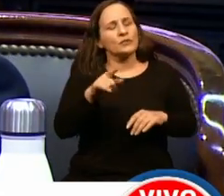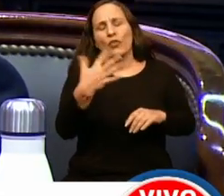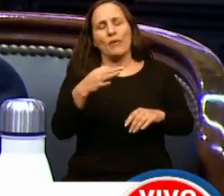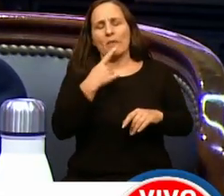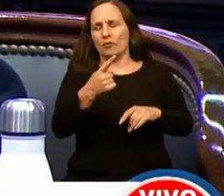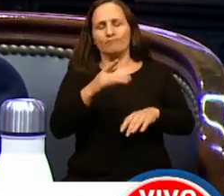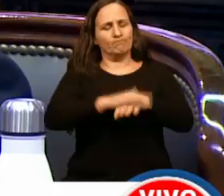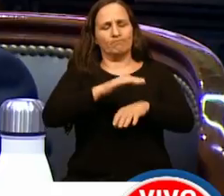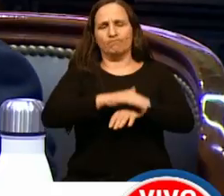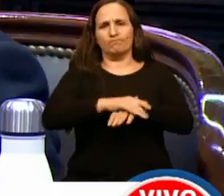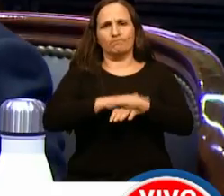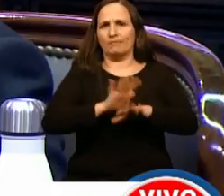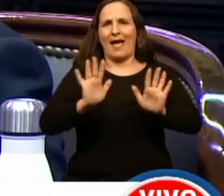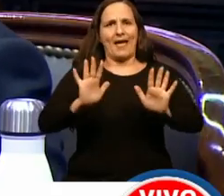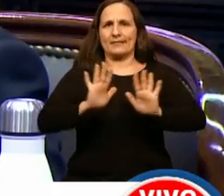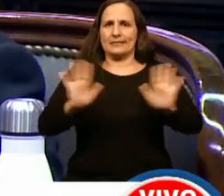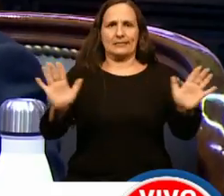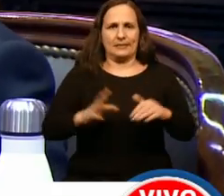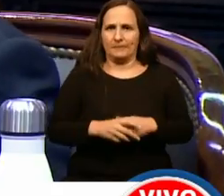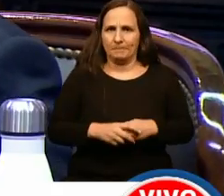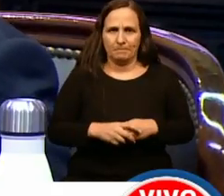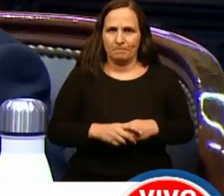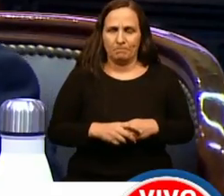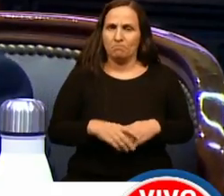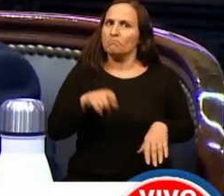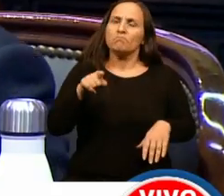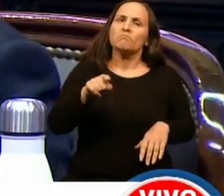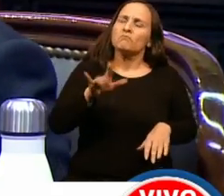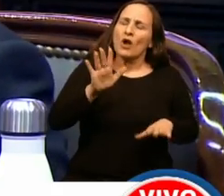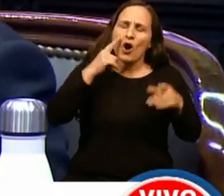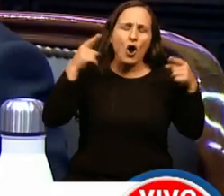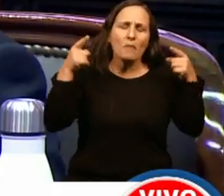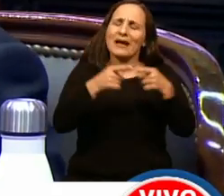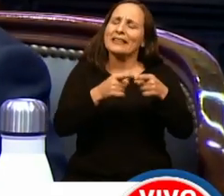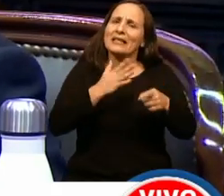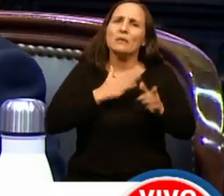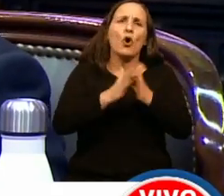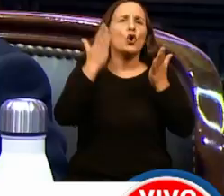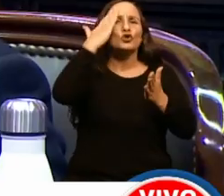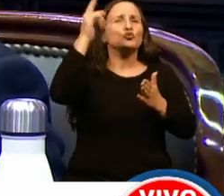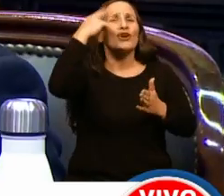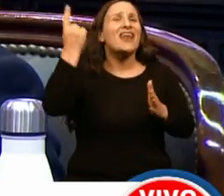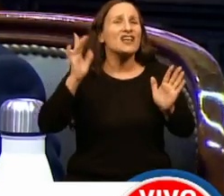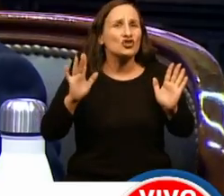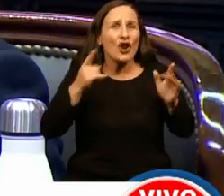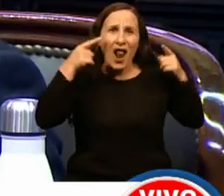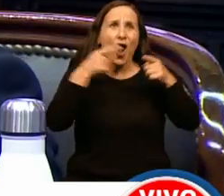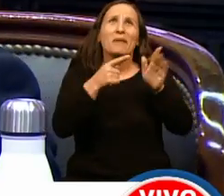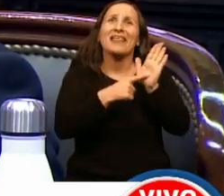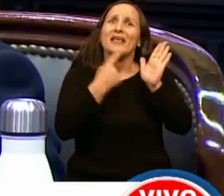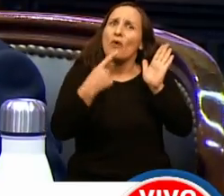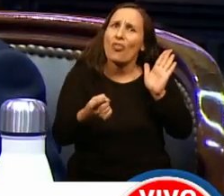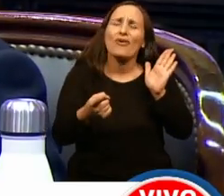asumirlo es presidente un objetivo de nuestra constitución nacional el